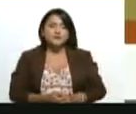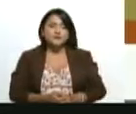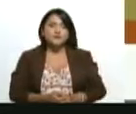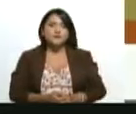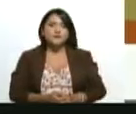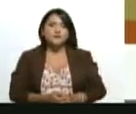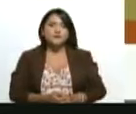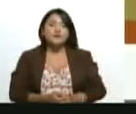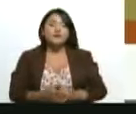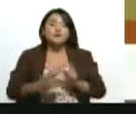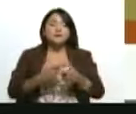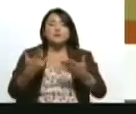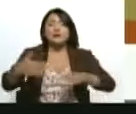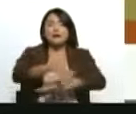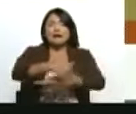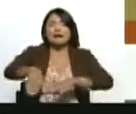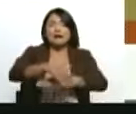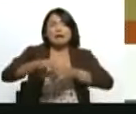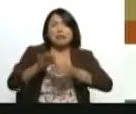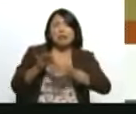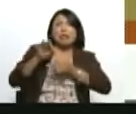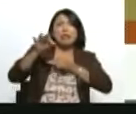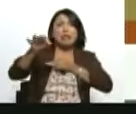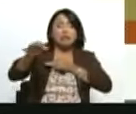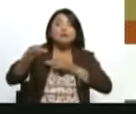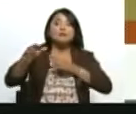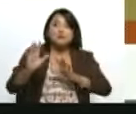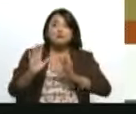una calle larguísima como Barinita, por ejemplo,